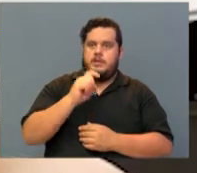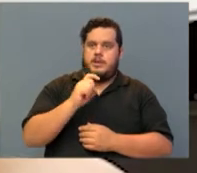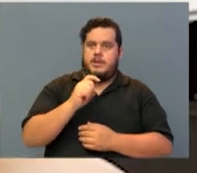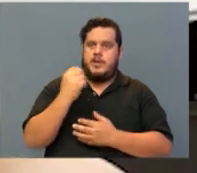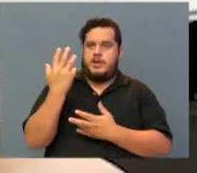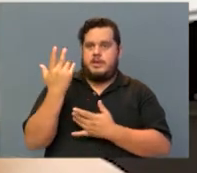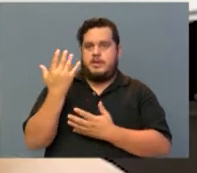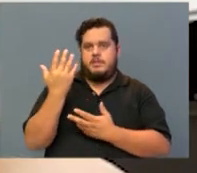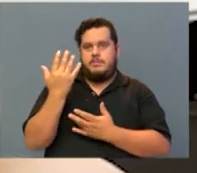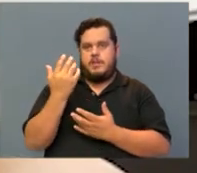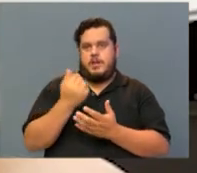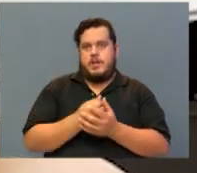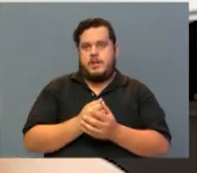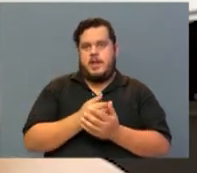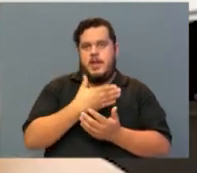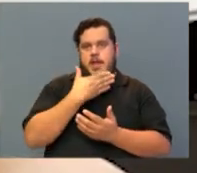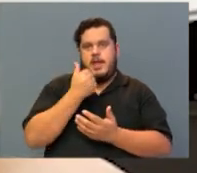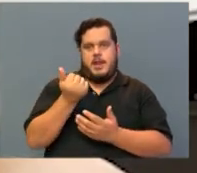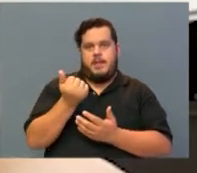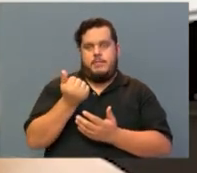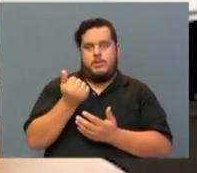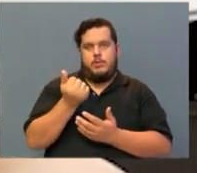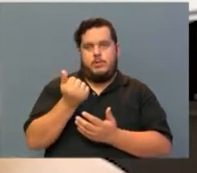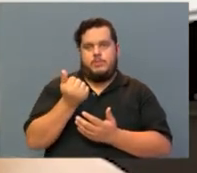tenía que esperar la mejor